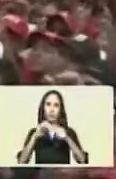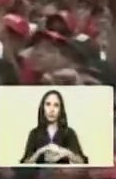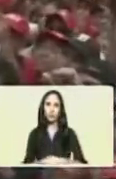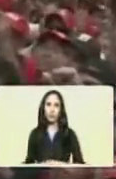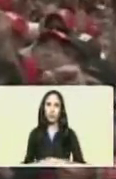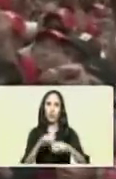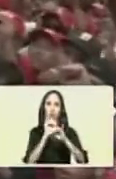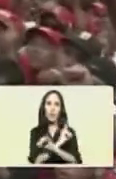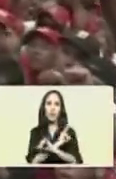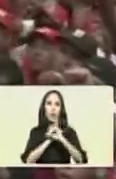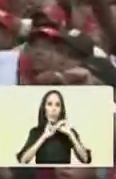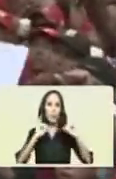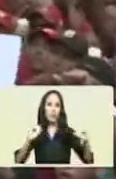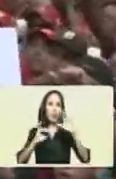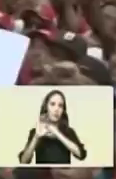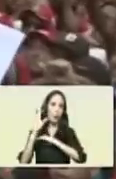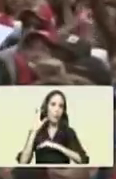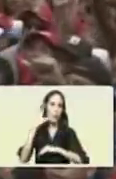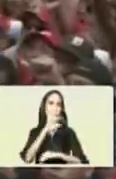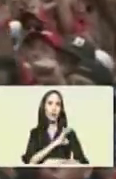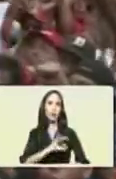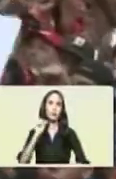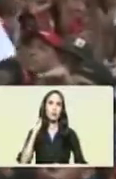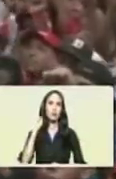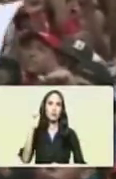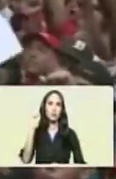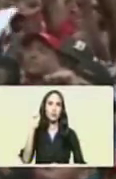independencia y patria socialista